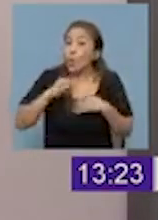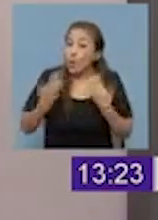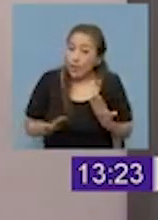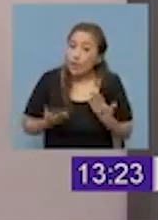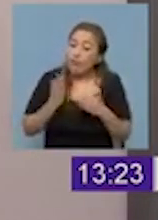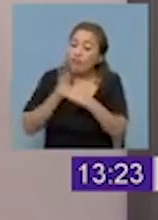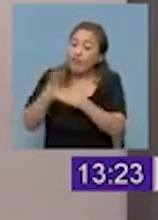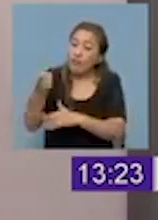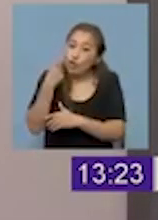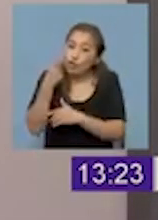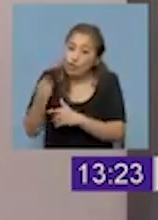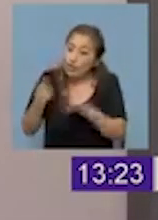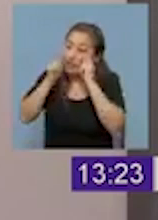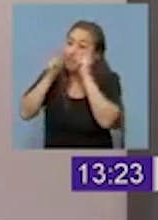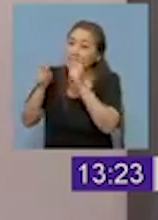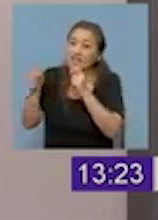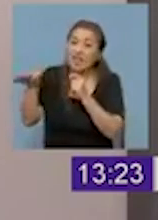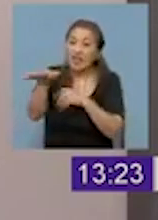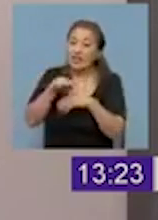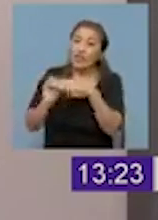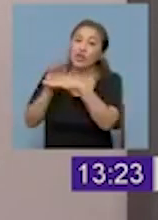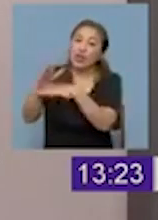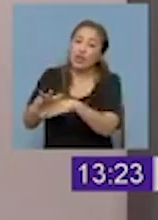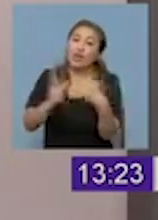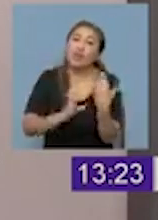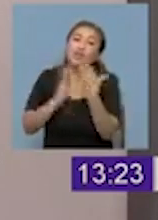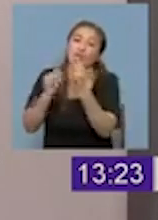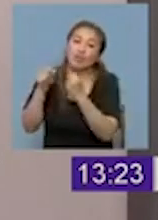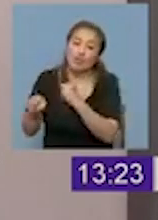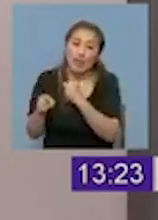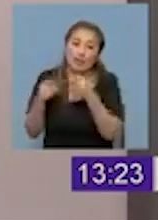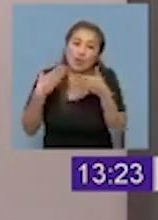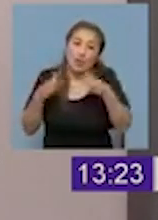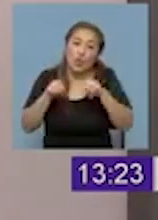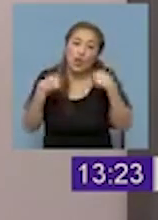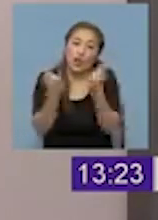tenemos que ir conocer visitar y apostar también a lo que se inaugura por ejemplo este comedor